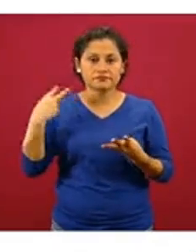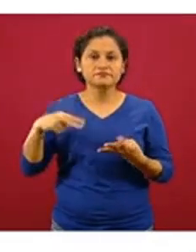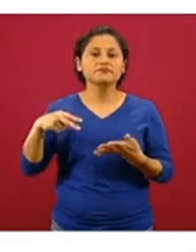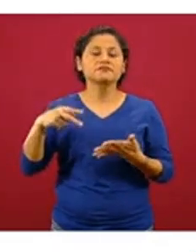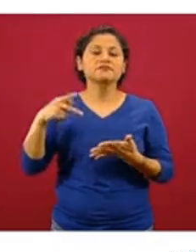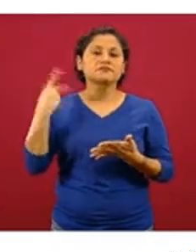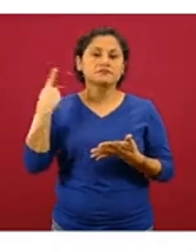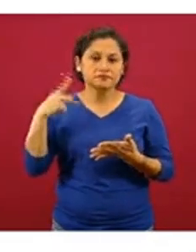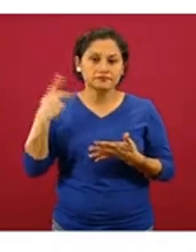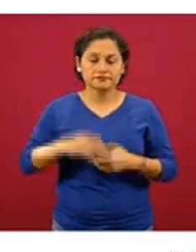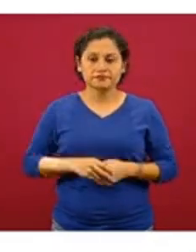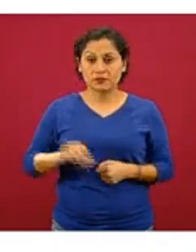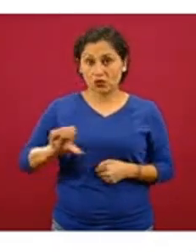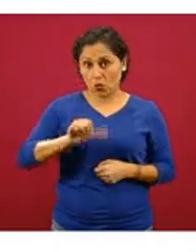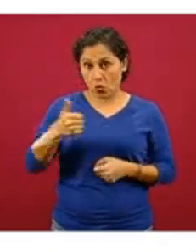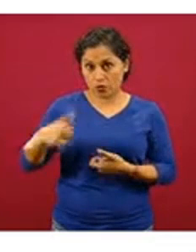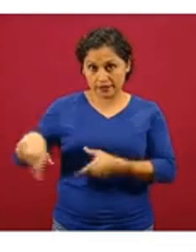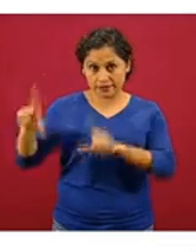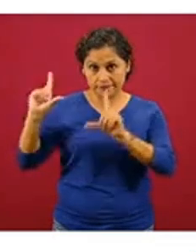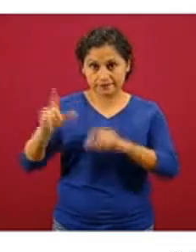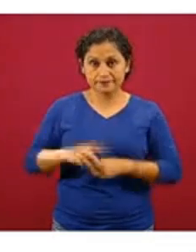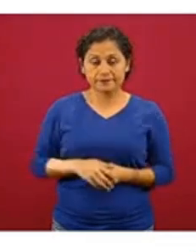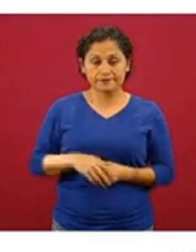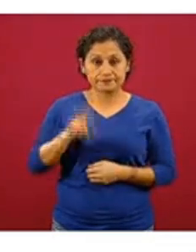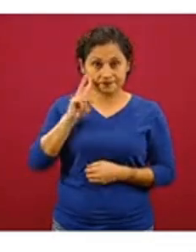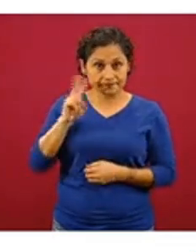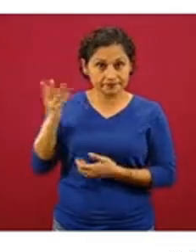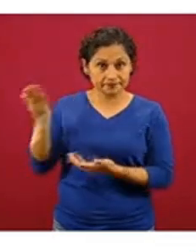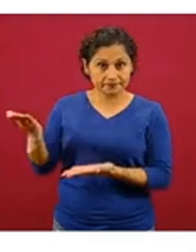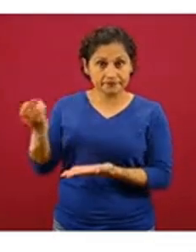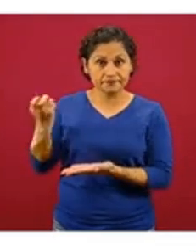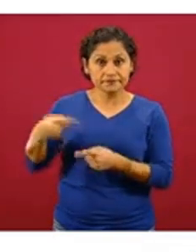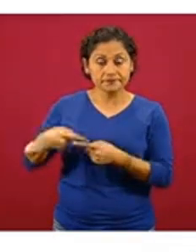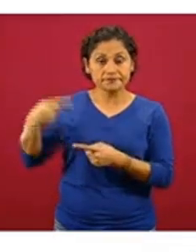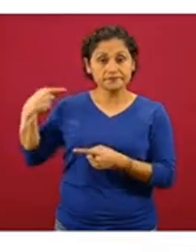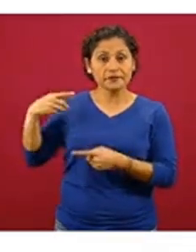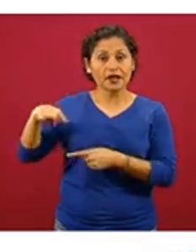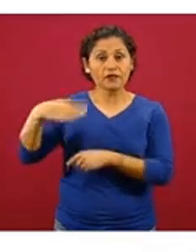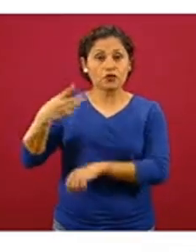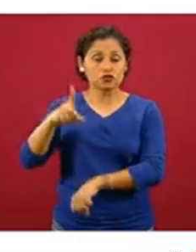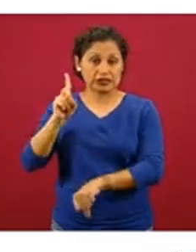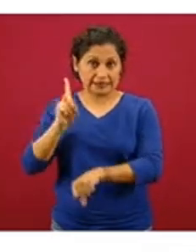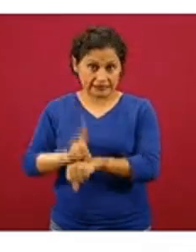cambio, en la siguiente diapositiva vemos los casos de los últimos 14 días, estos